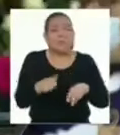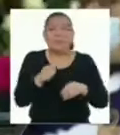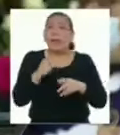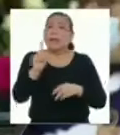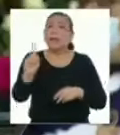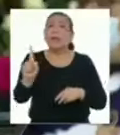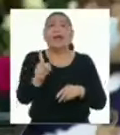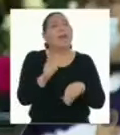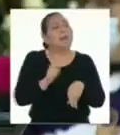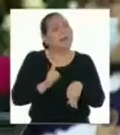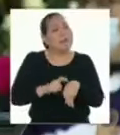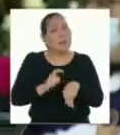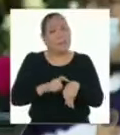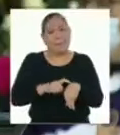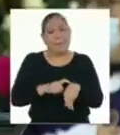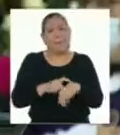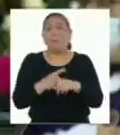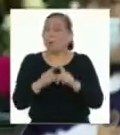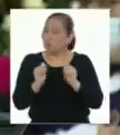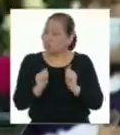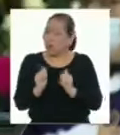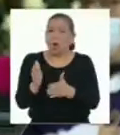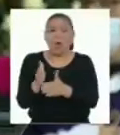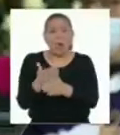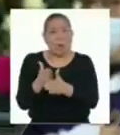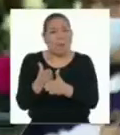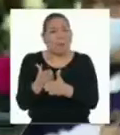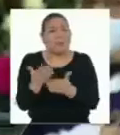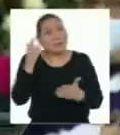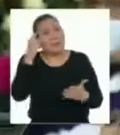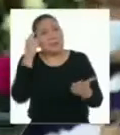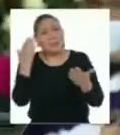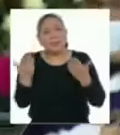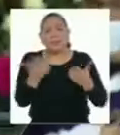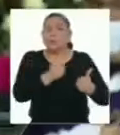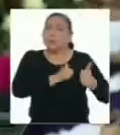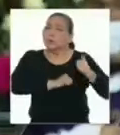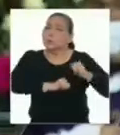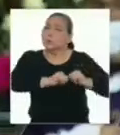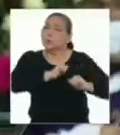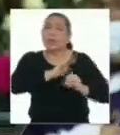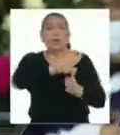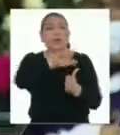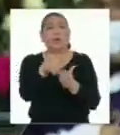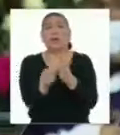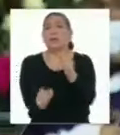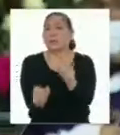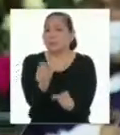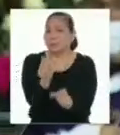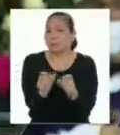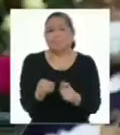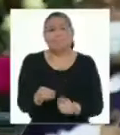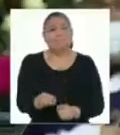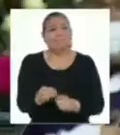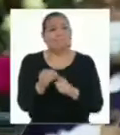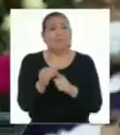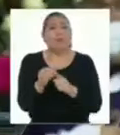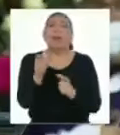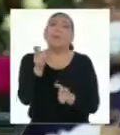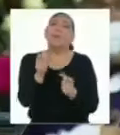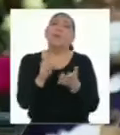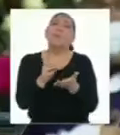doloroso de cada época y sigue compartiendo la incertidumbre y el sufrimiento de todos, especialmente de